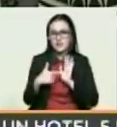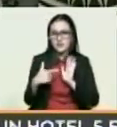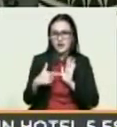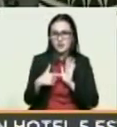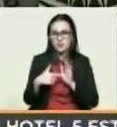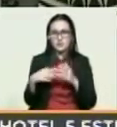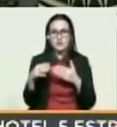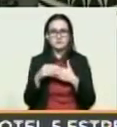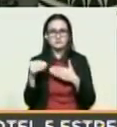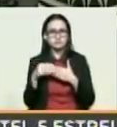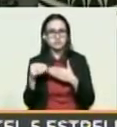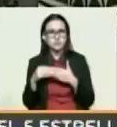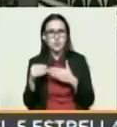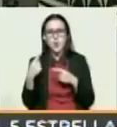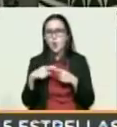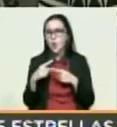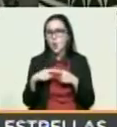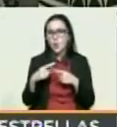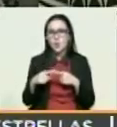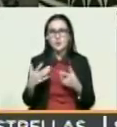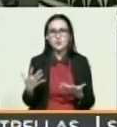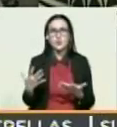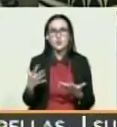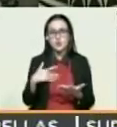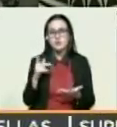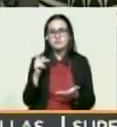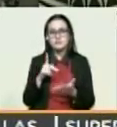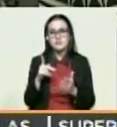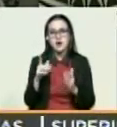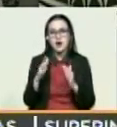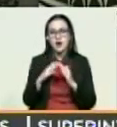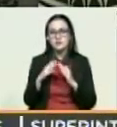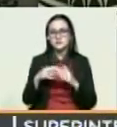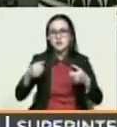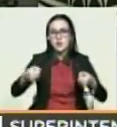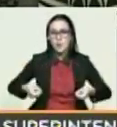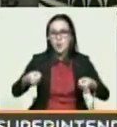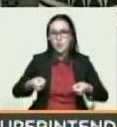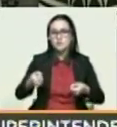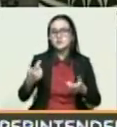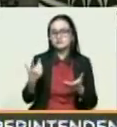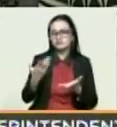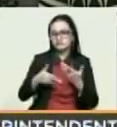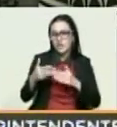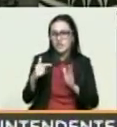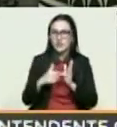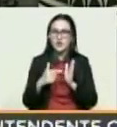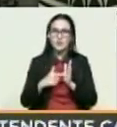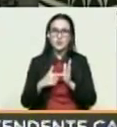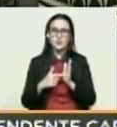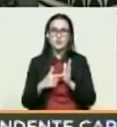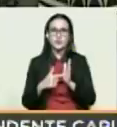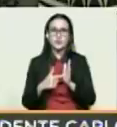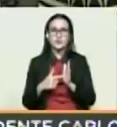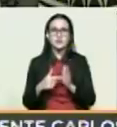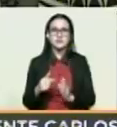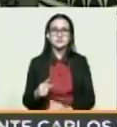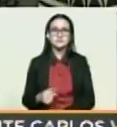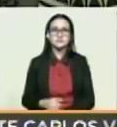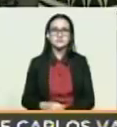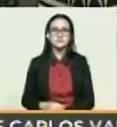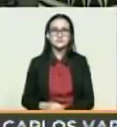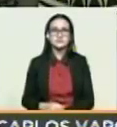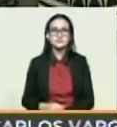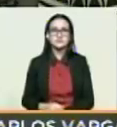divisa o en cualquier moneda extranjera puede ir a su casa de bolsa a estructurar su deuda y puede ir a la bolsa de valores bicentenario a